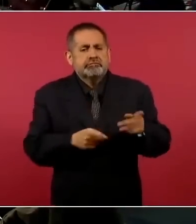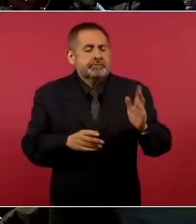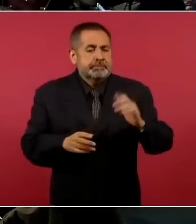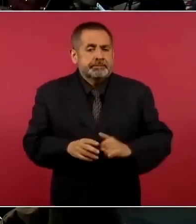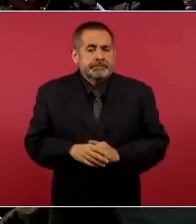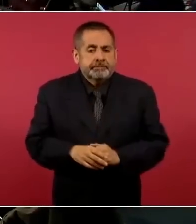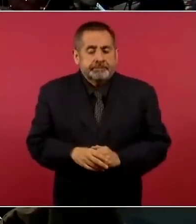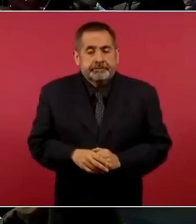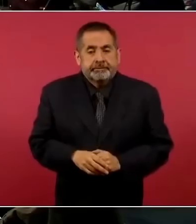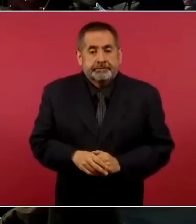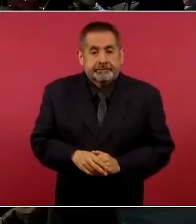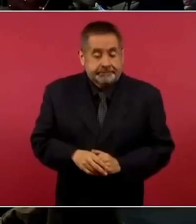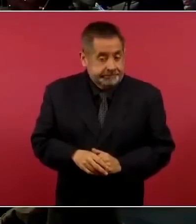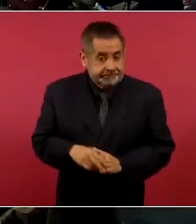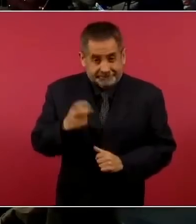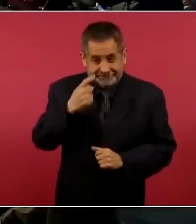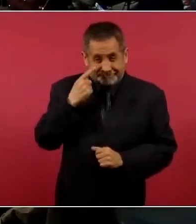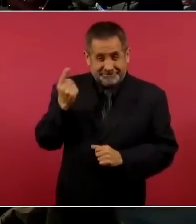estos que están